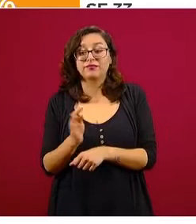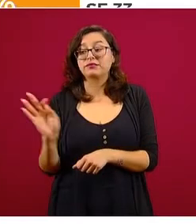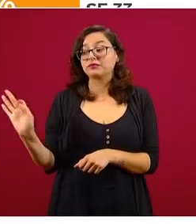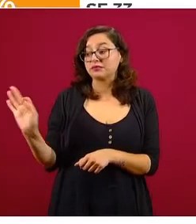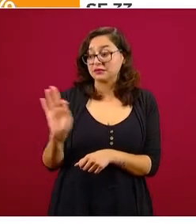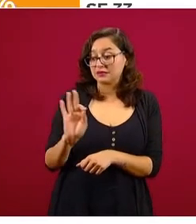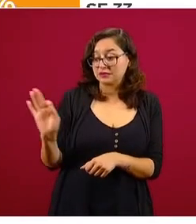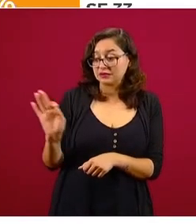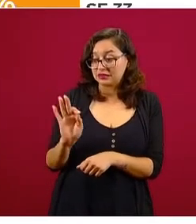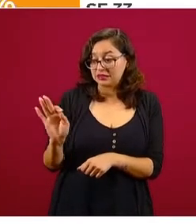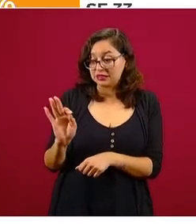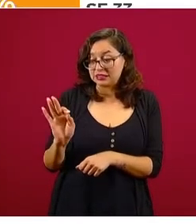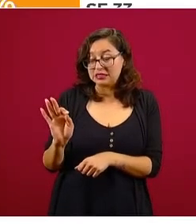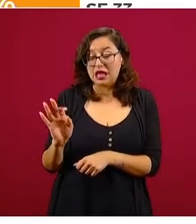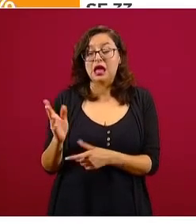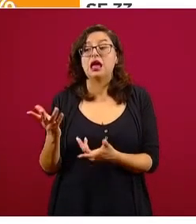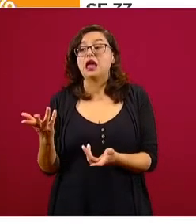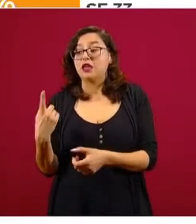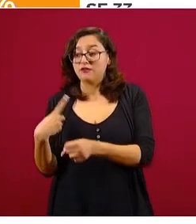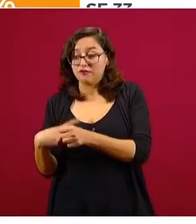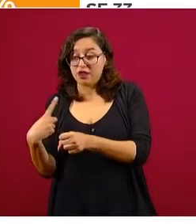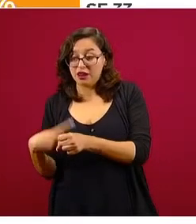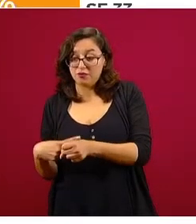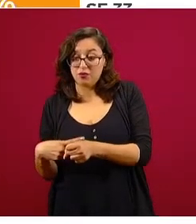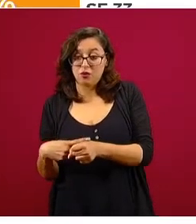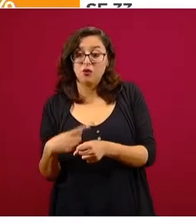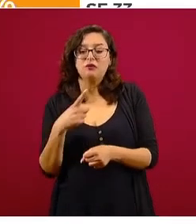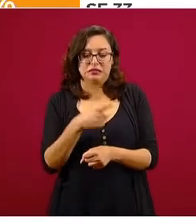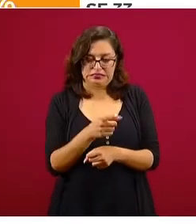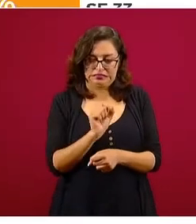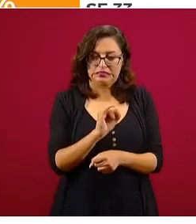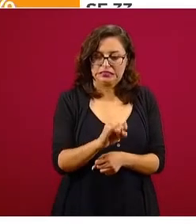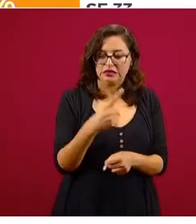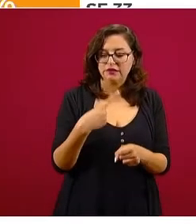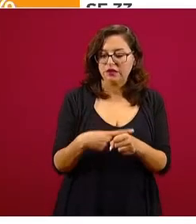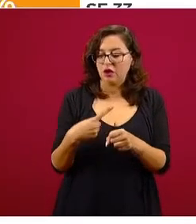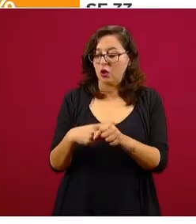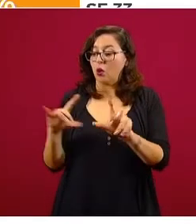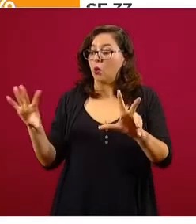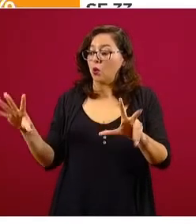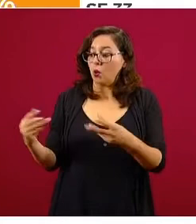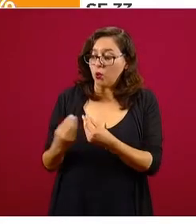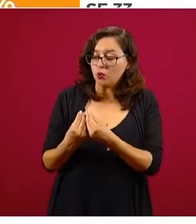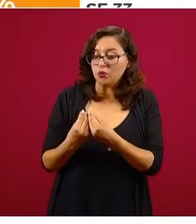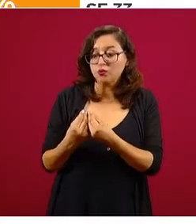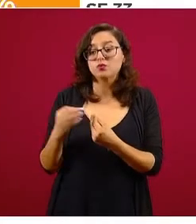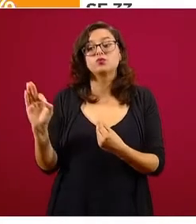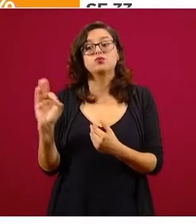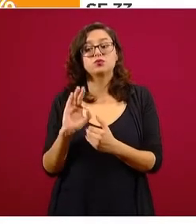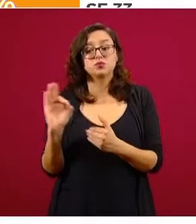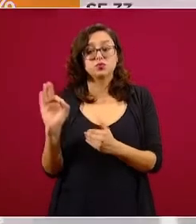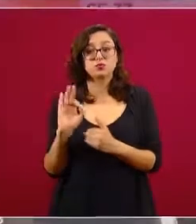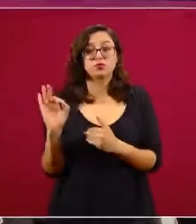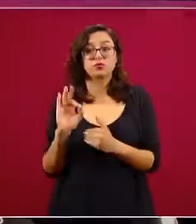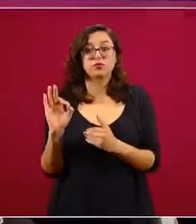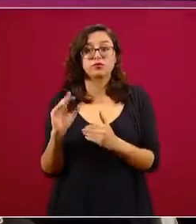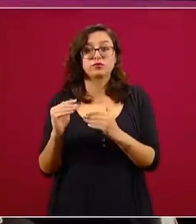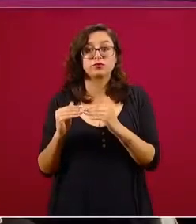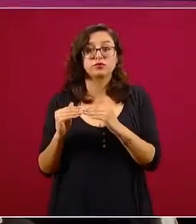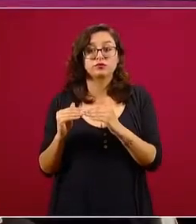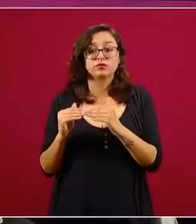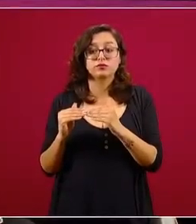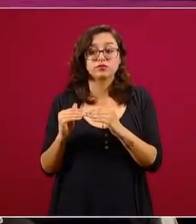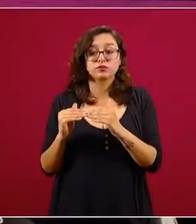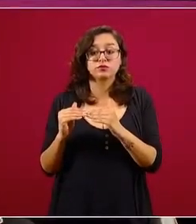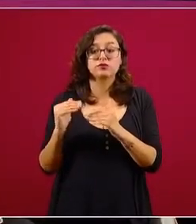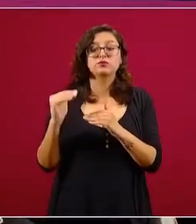los confirmados más los aún sospechosos, vamos a ver cómo en la semana esto se está más bien la tendencia moviéndose hacia lo